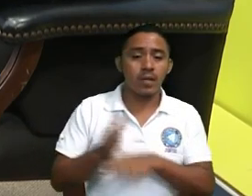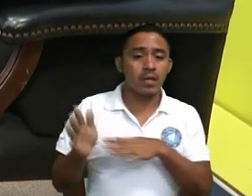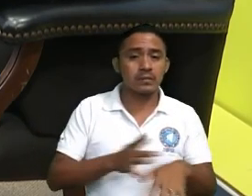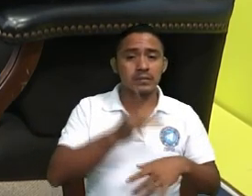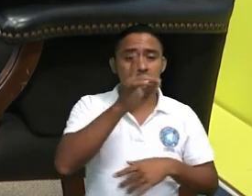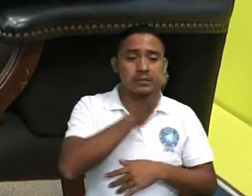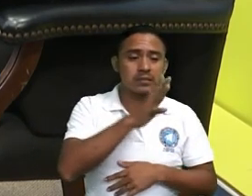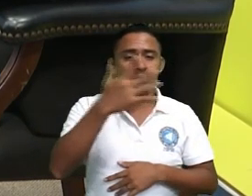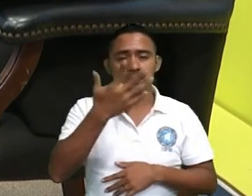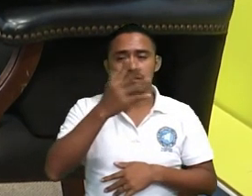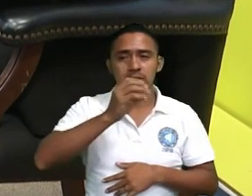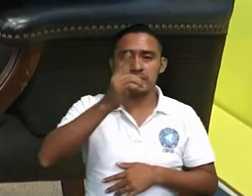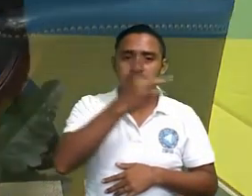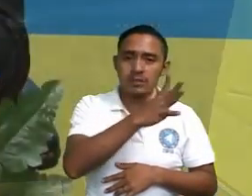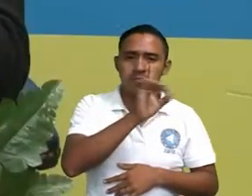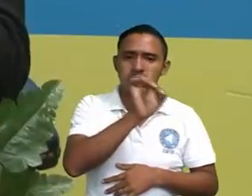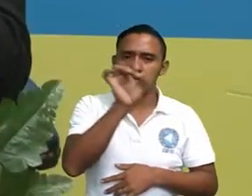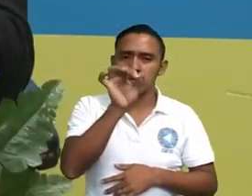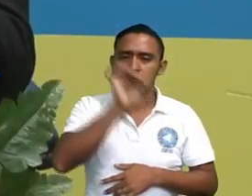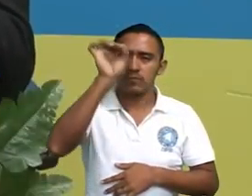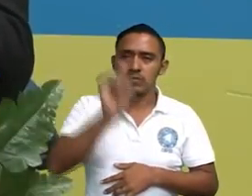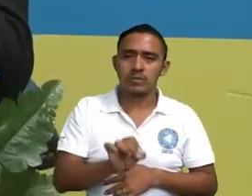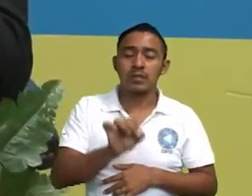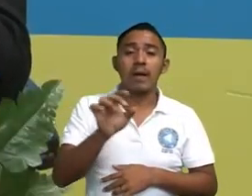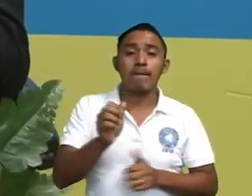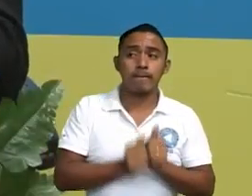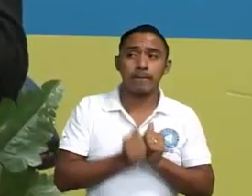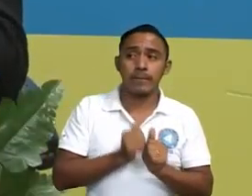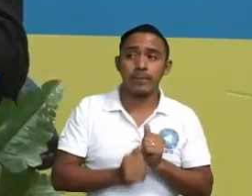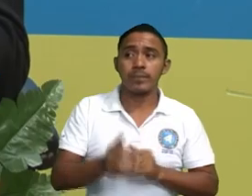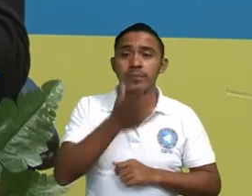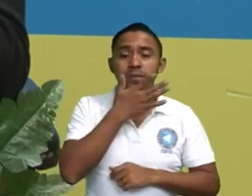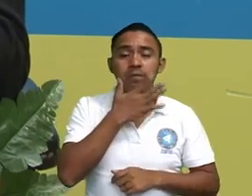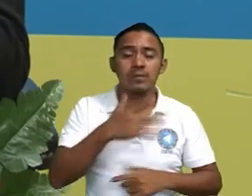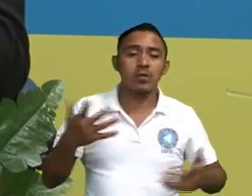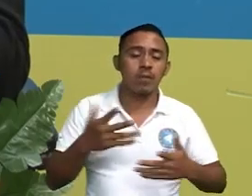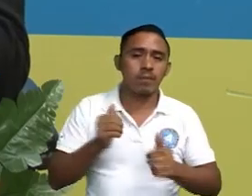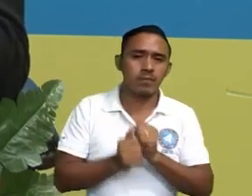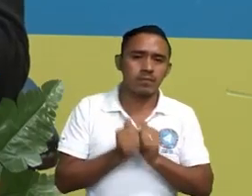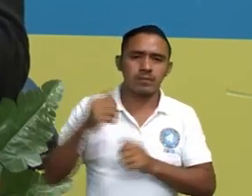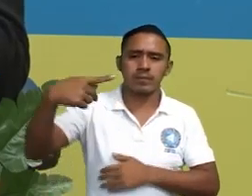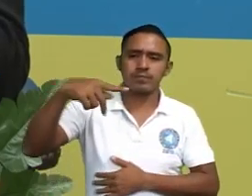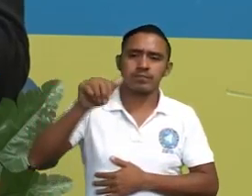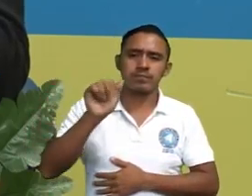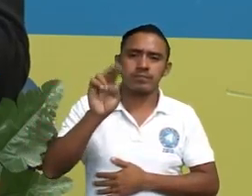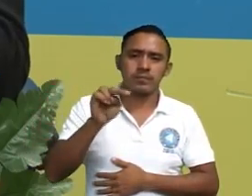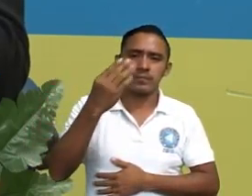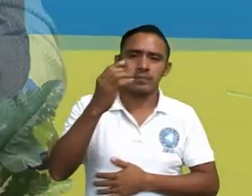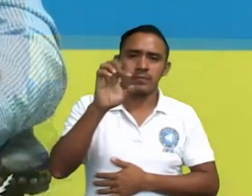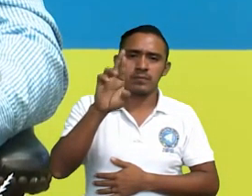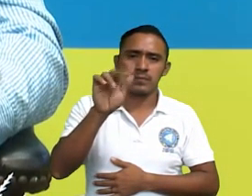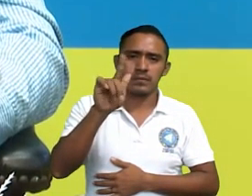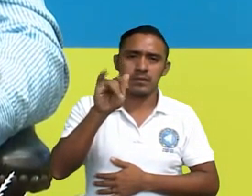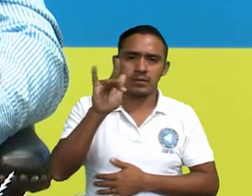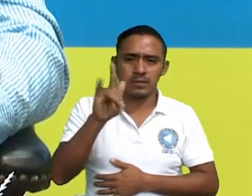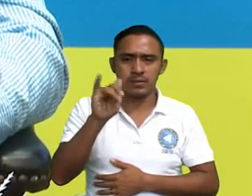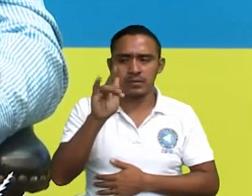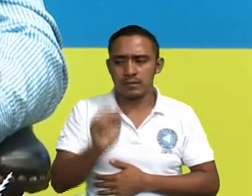complicaciones. Y de estas complicaciones, la más temida es la pancreatitis. Ah, ya. Ahora, hay señales que también nos pueden indicar,